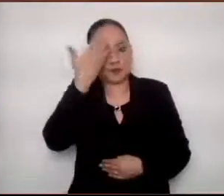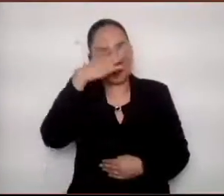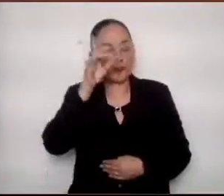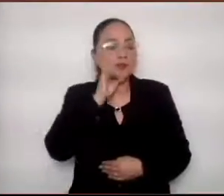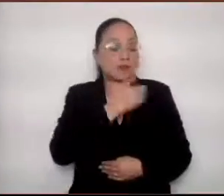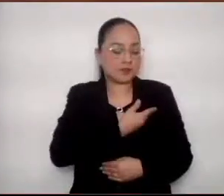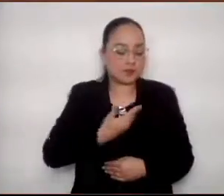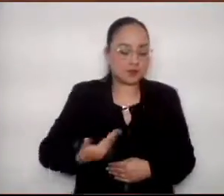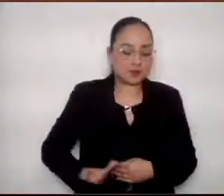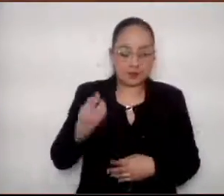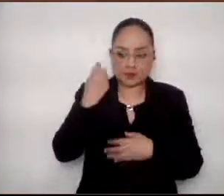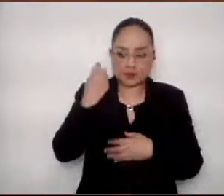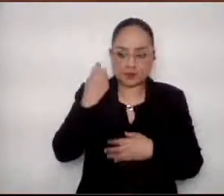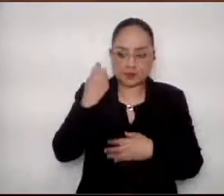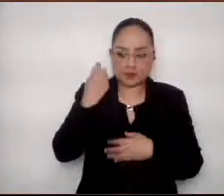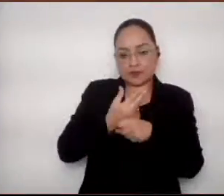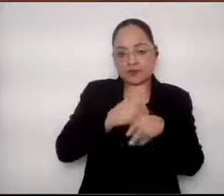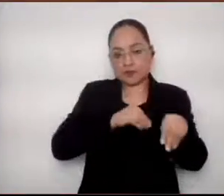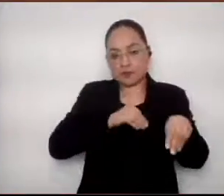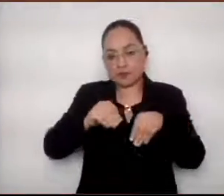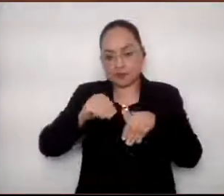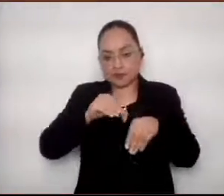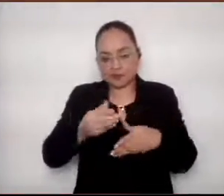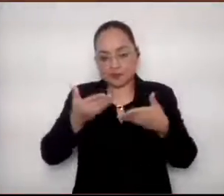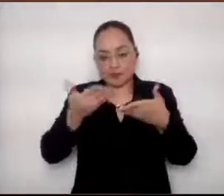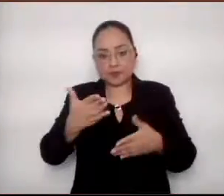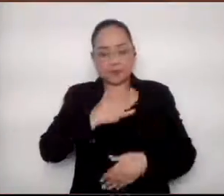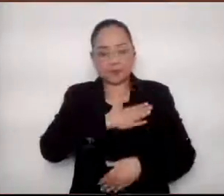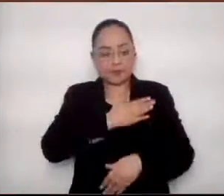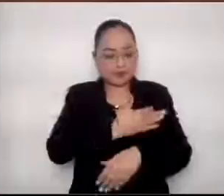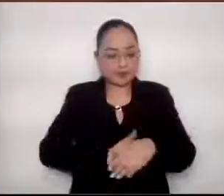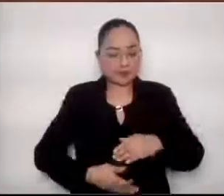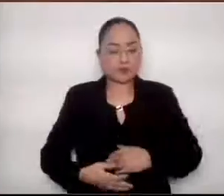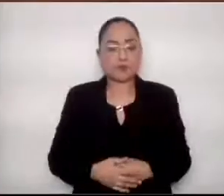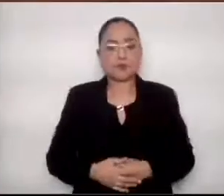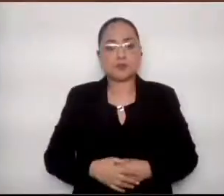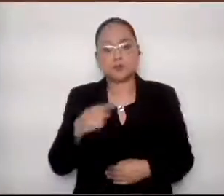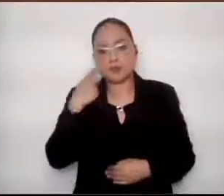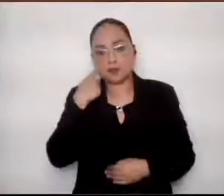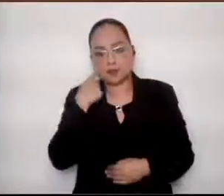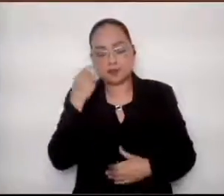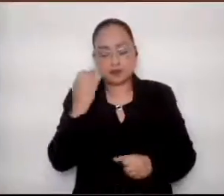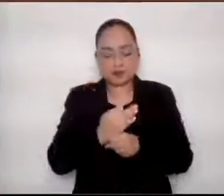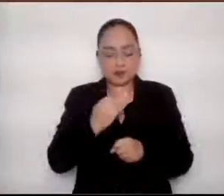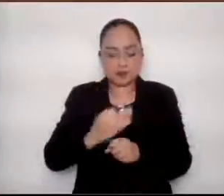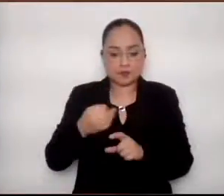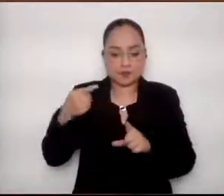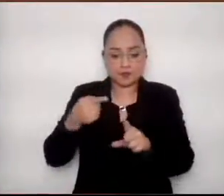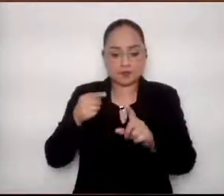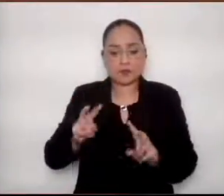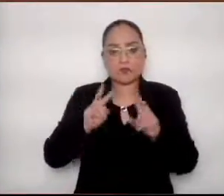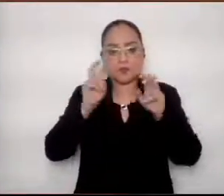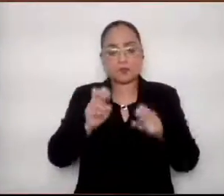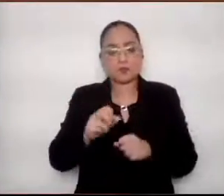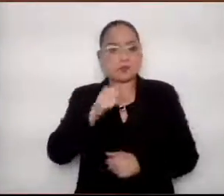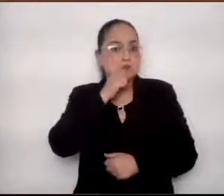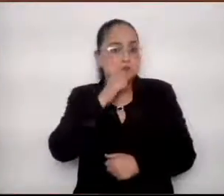de Movilidad, buenas tardes. Miren, un tema que veo que no se ha tocado